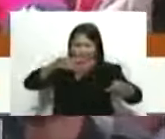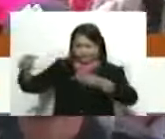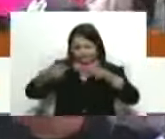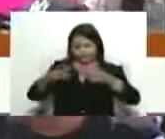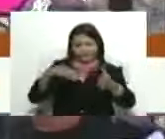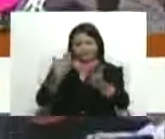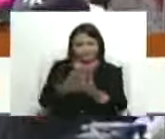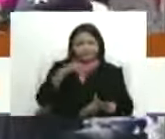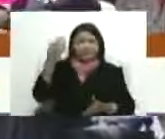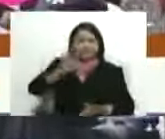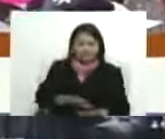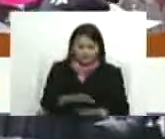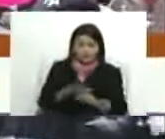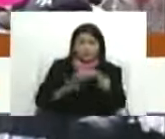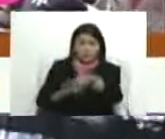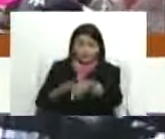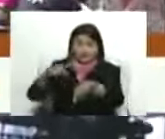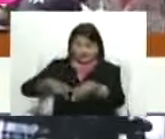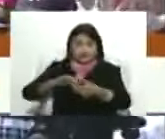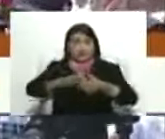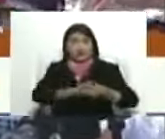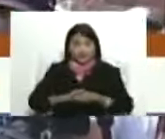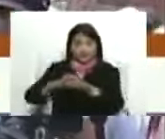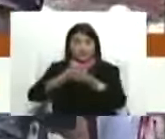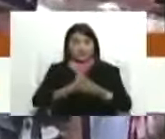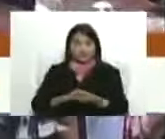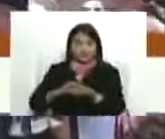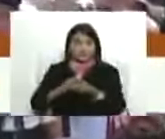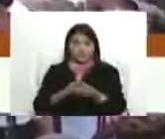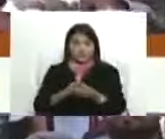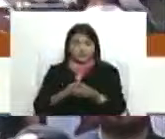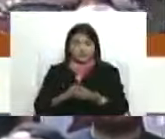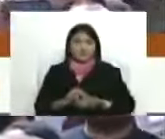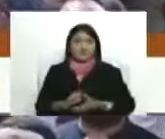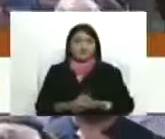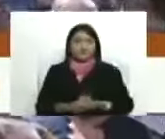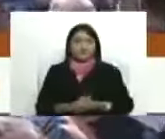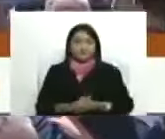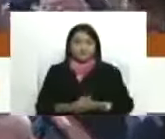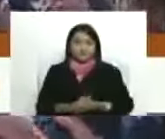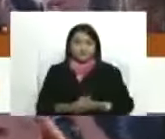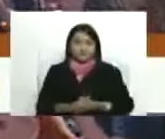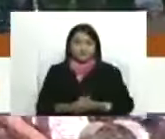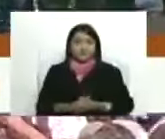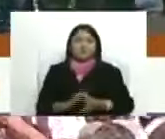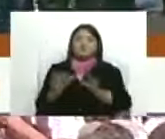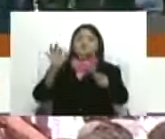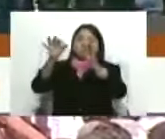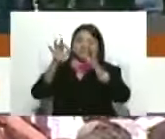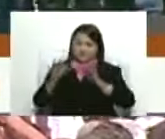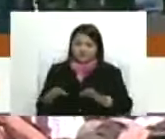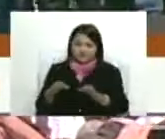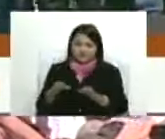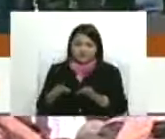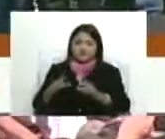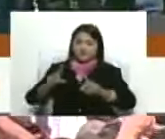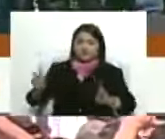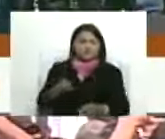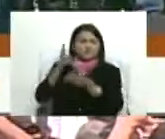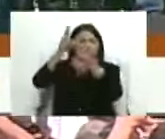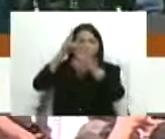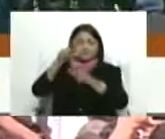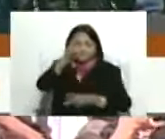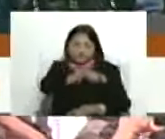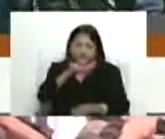en Trujillo cuando ya era absolutamente segura e inminente la victoria de Los